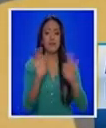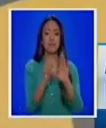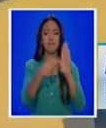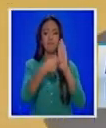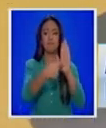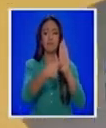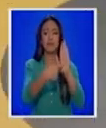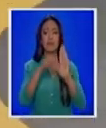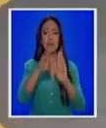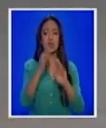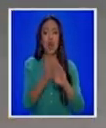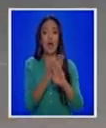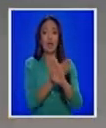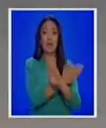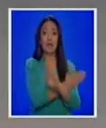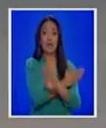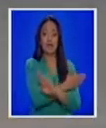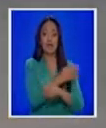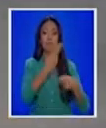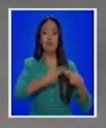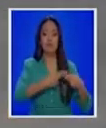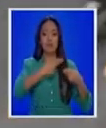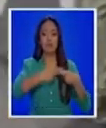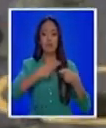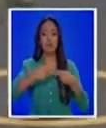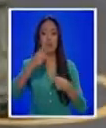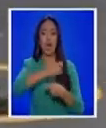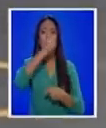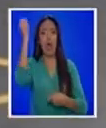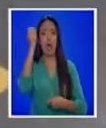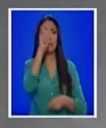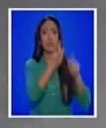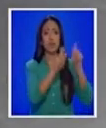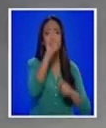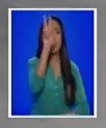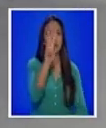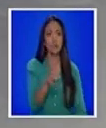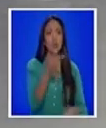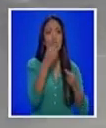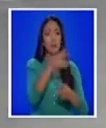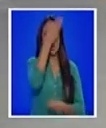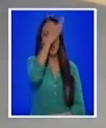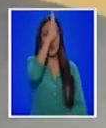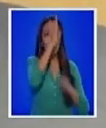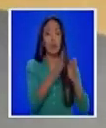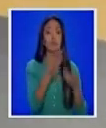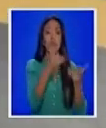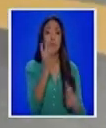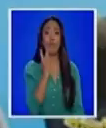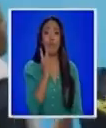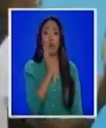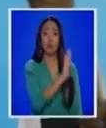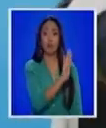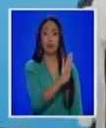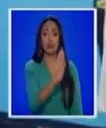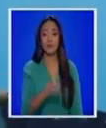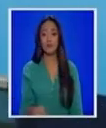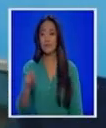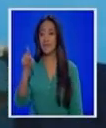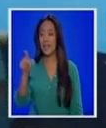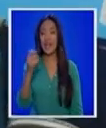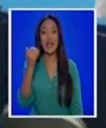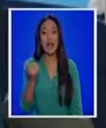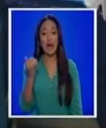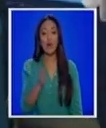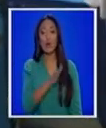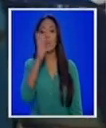en las rondas preliminares, donde se había impuesto a luchadores de Venezuela y Cuba que también llegaban como favoritos. Montaño intervendrá en